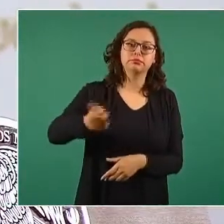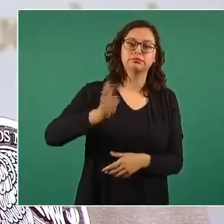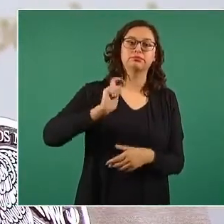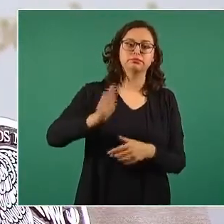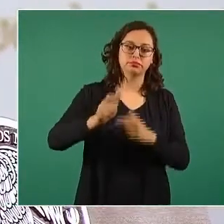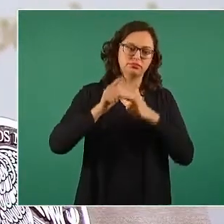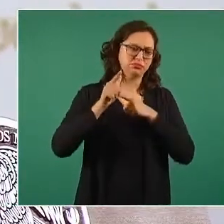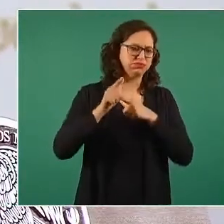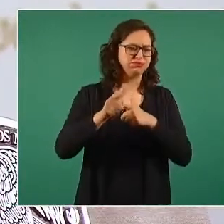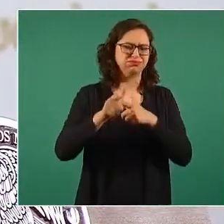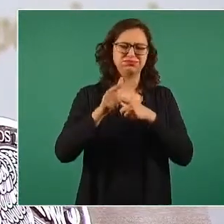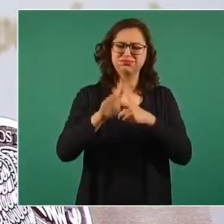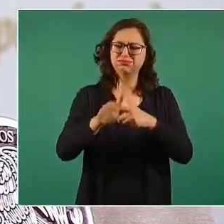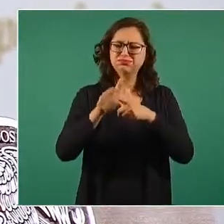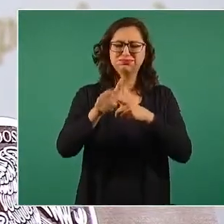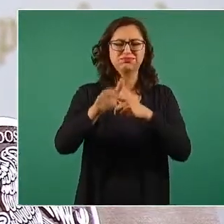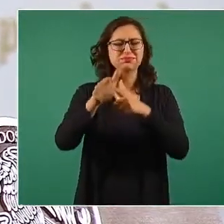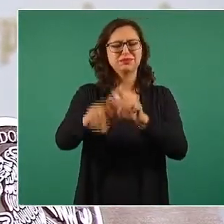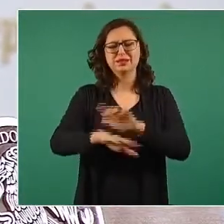es